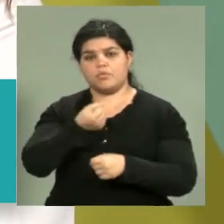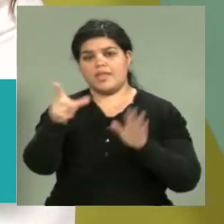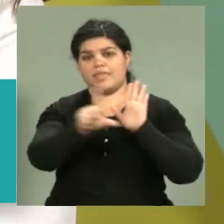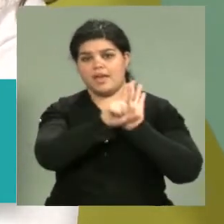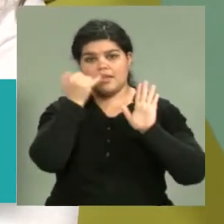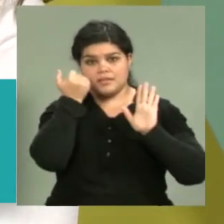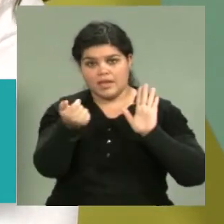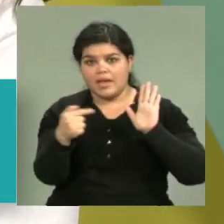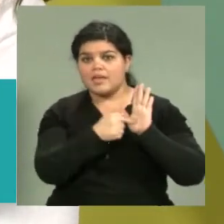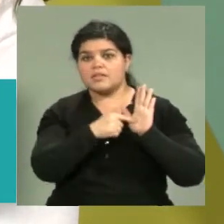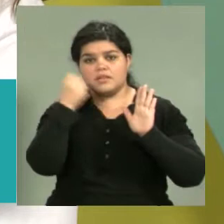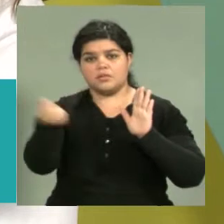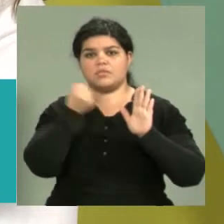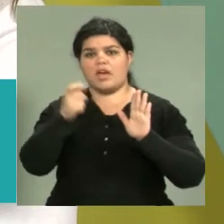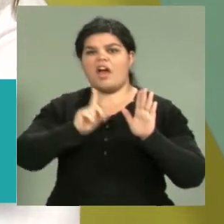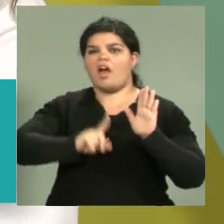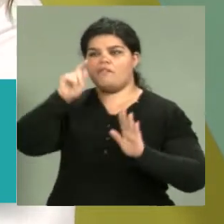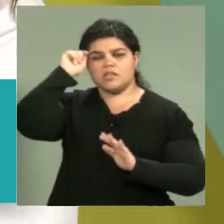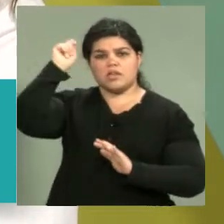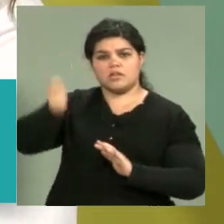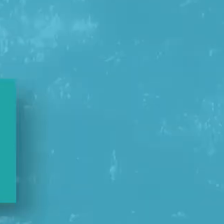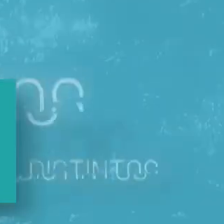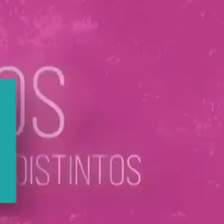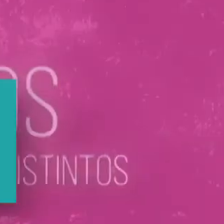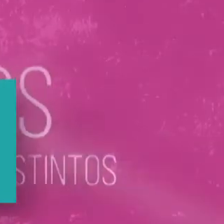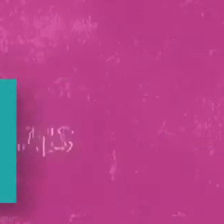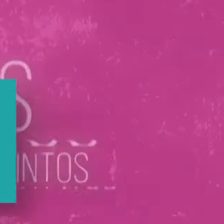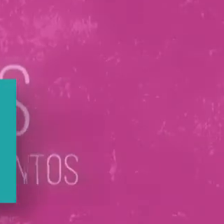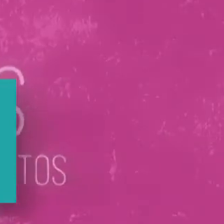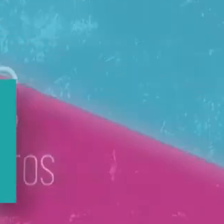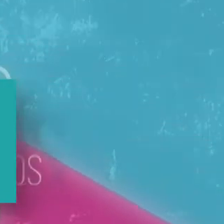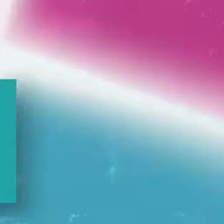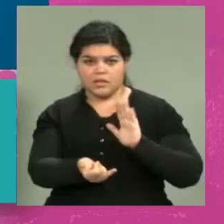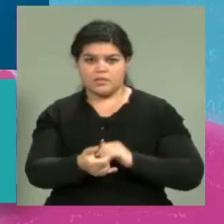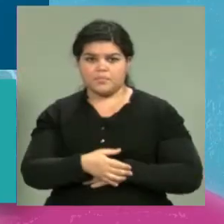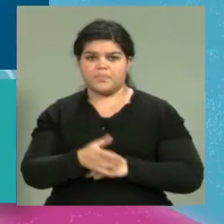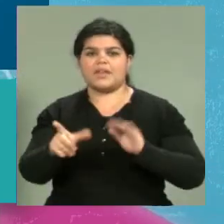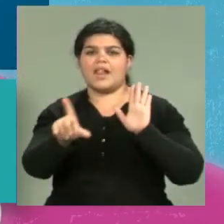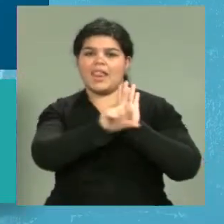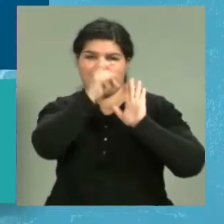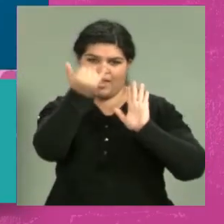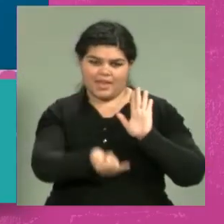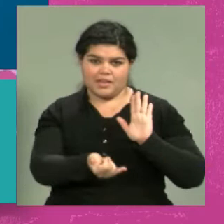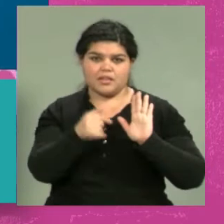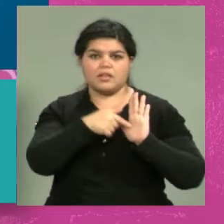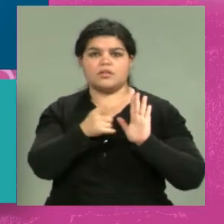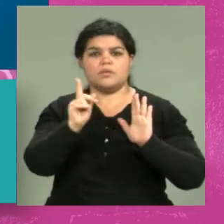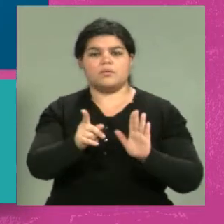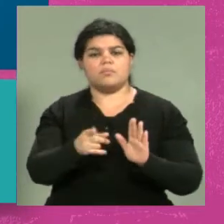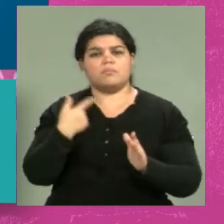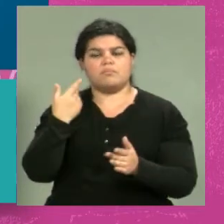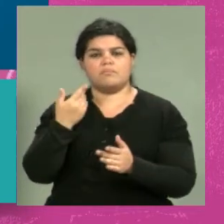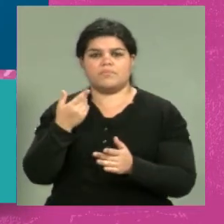muchas veces se recurre a los tribunales habiendo una legislación, o sea, se le pide al juez una autorización innecesaria y se